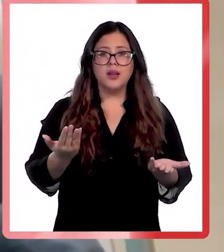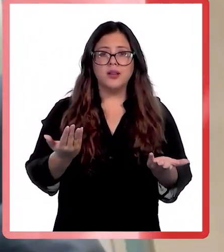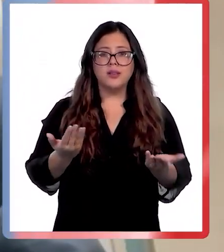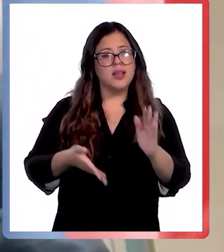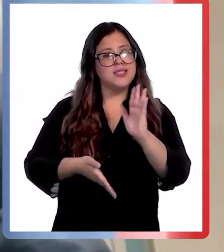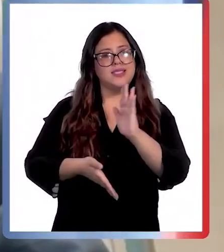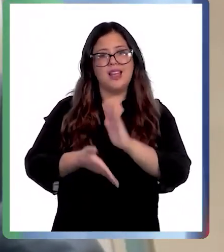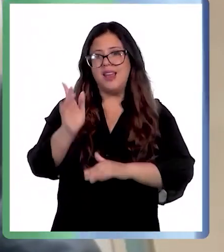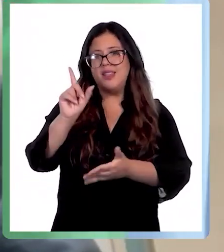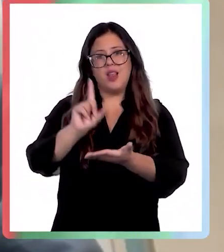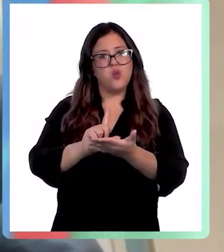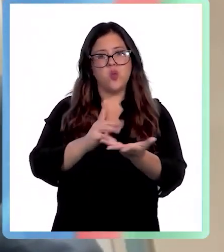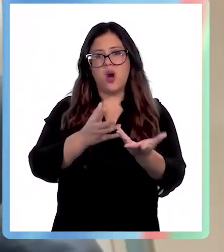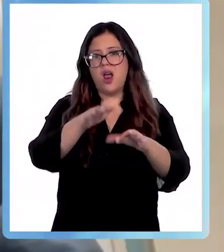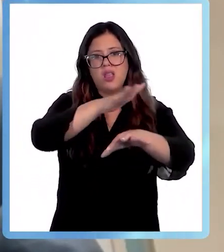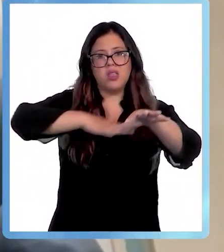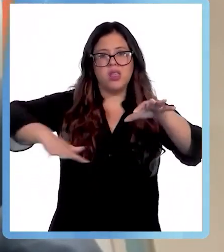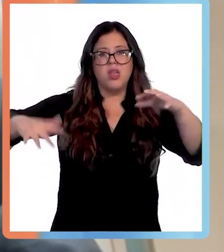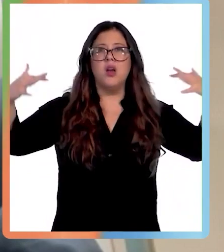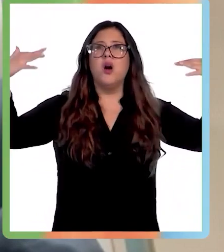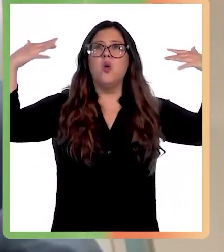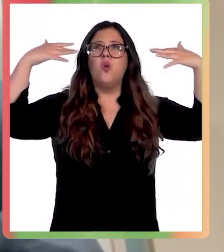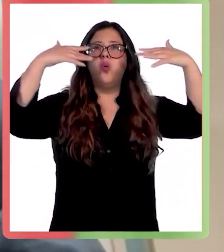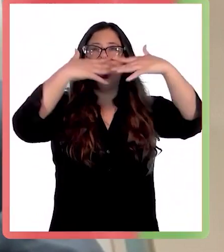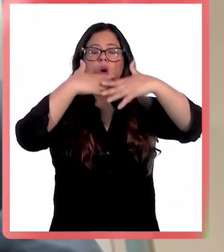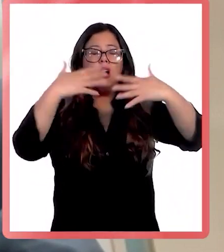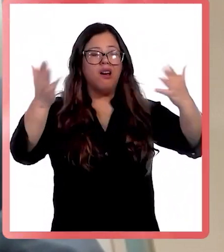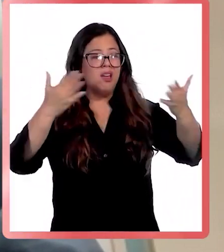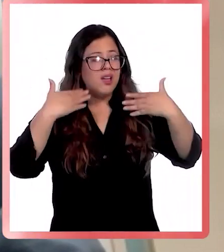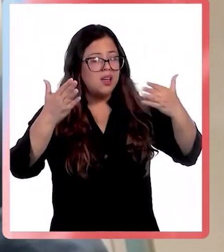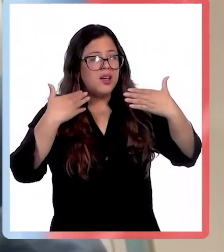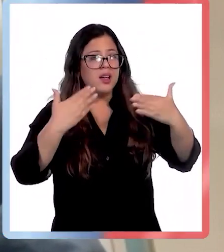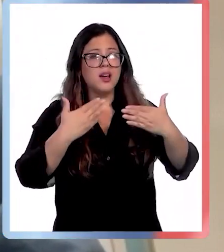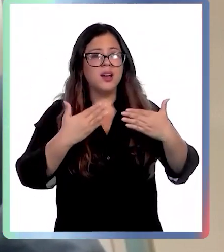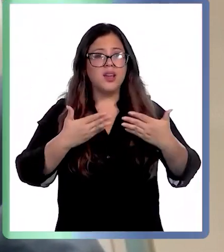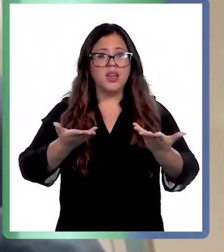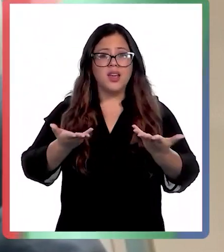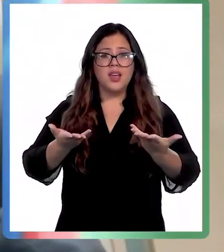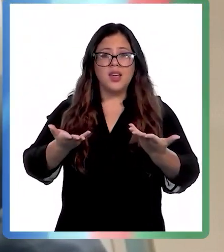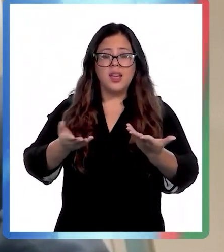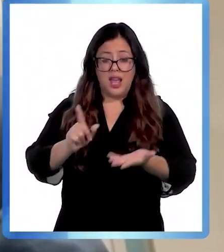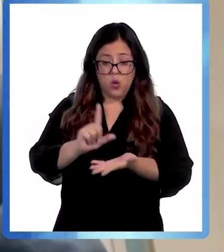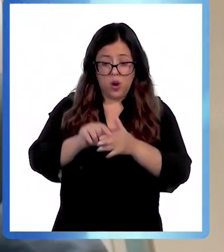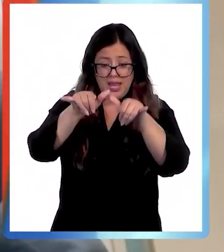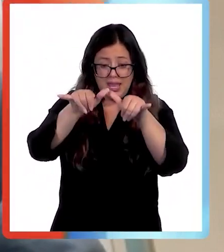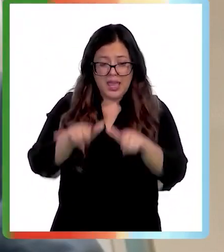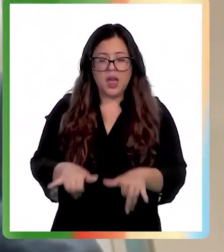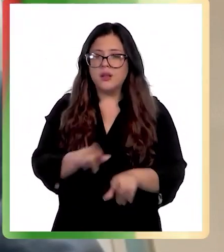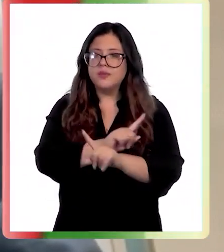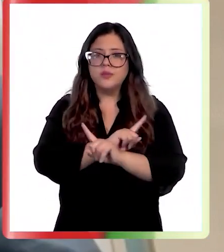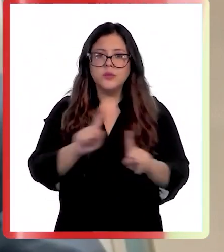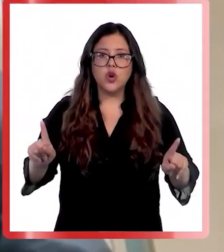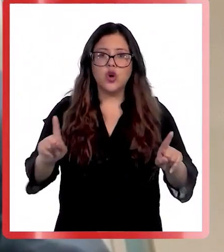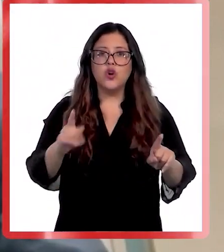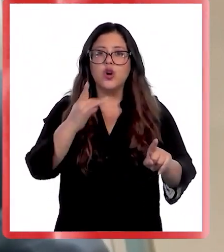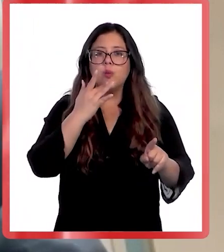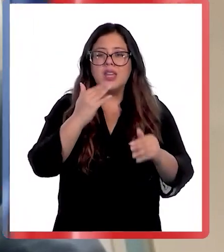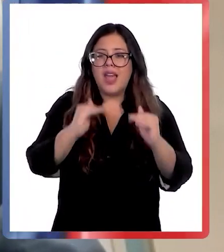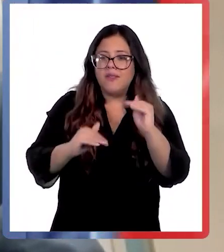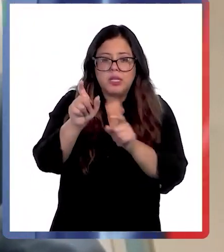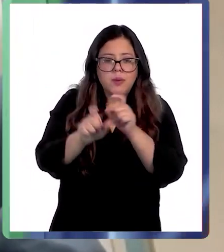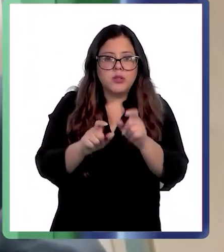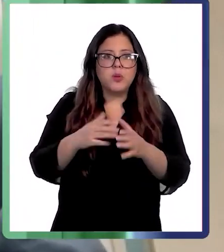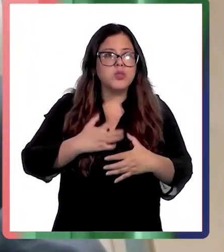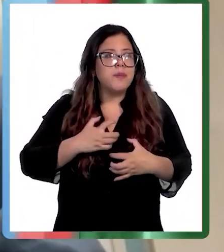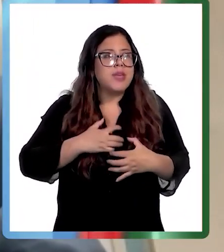efectivamente salir de la zona donde mayor concentración de humo existe, no quedarse porque uno tiene miedo de